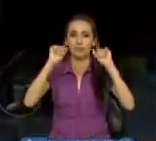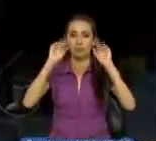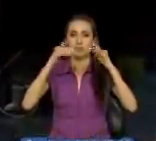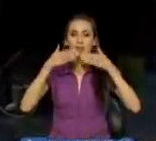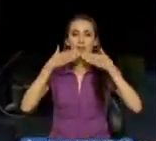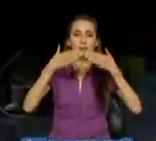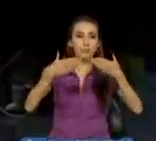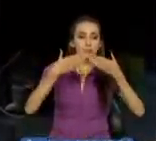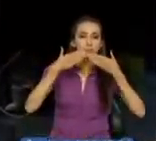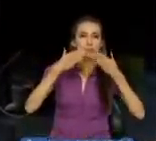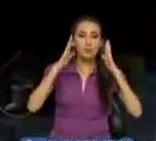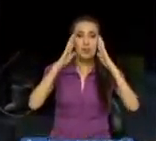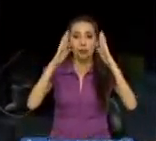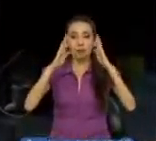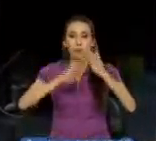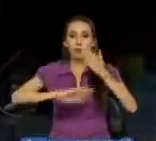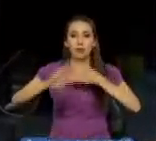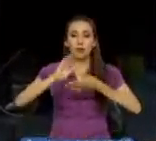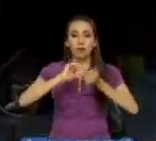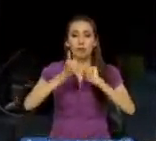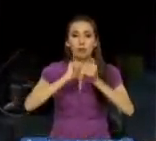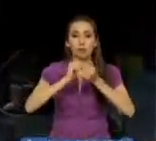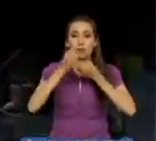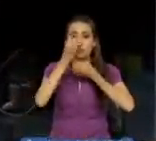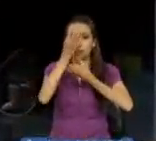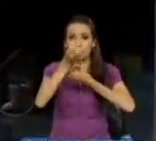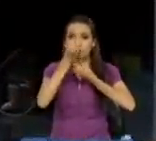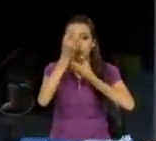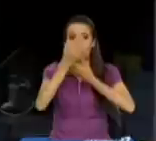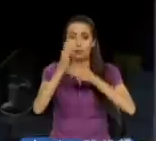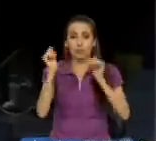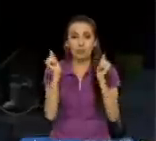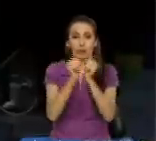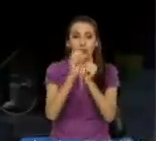Muchas gracias por su atenes